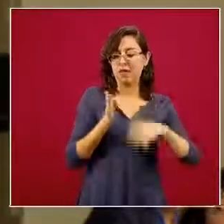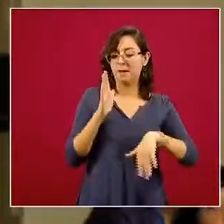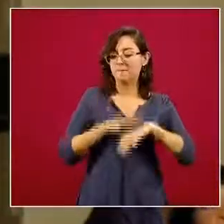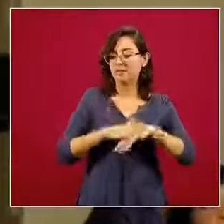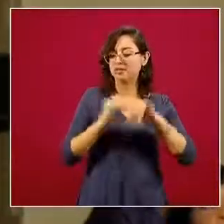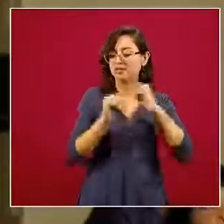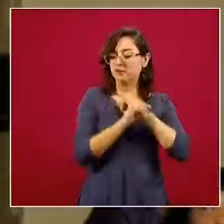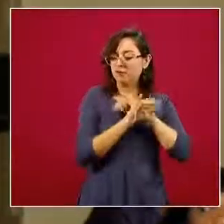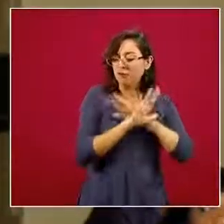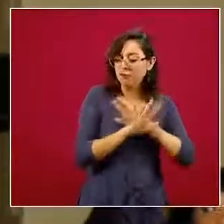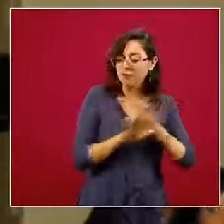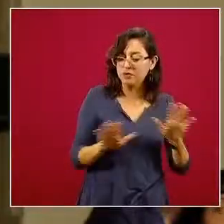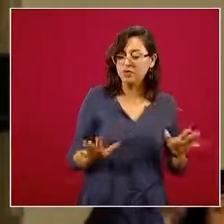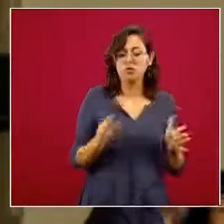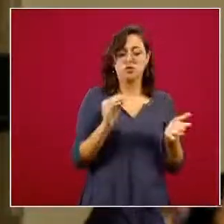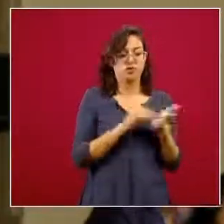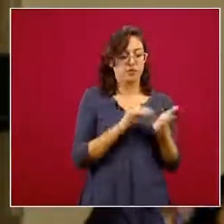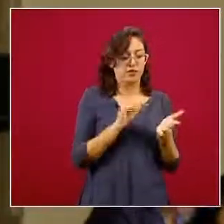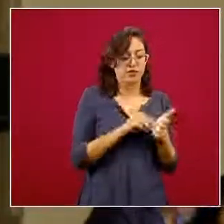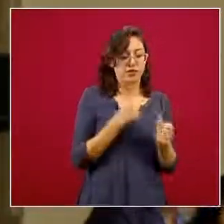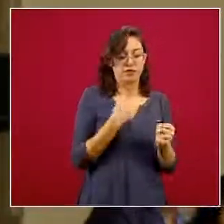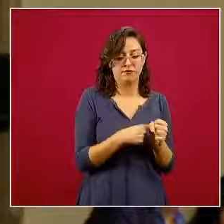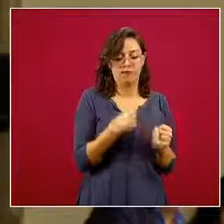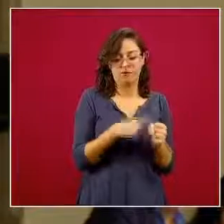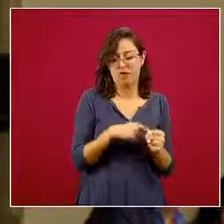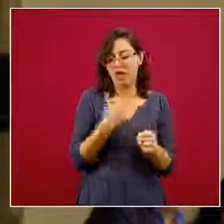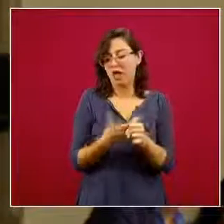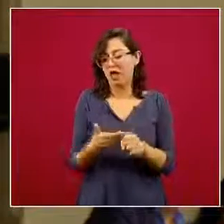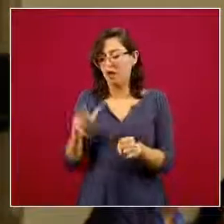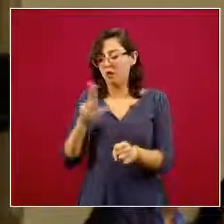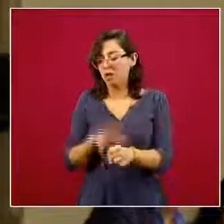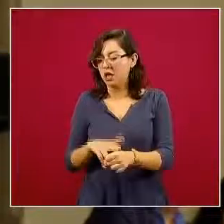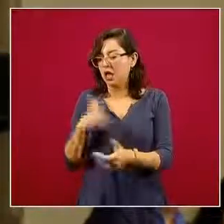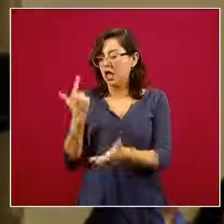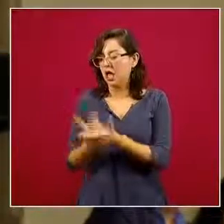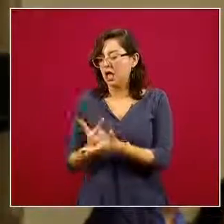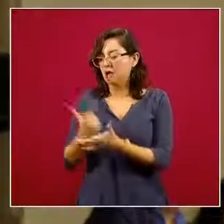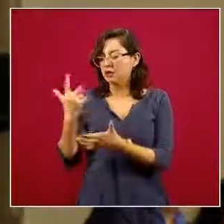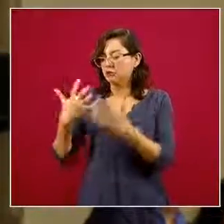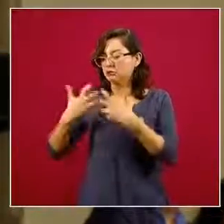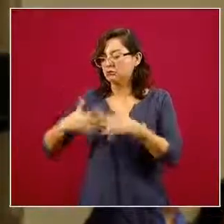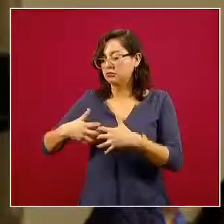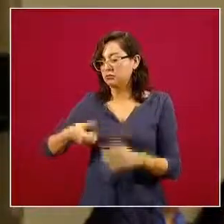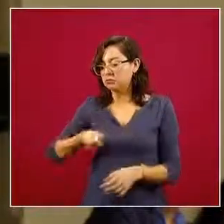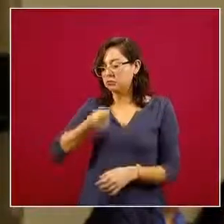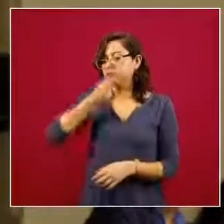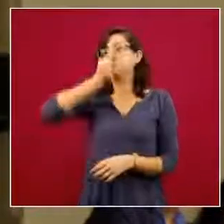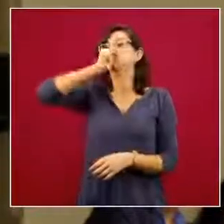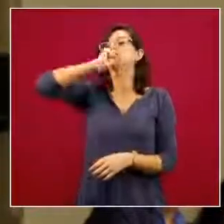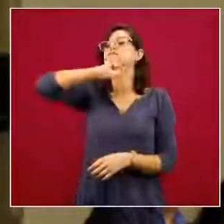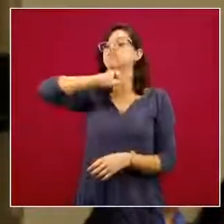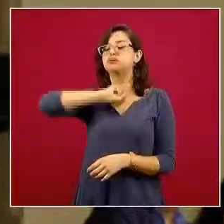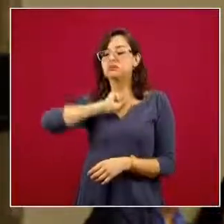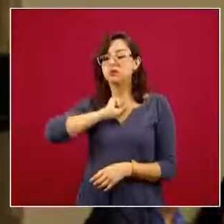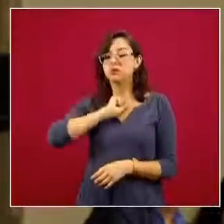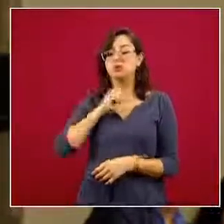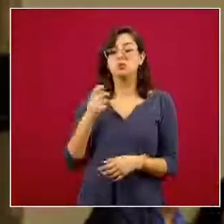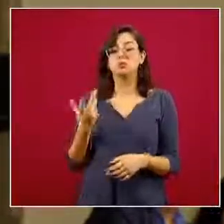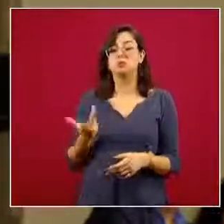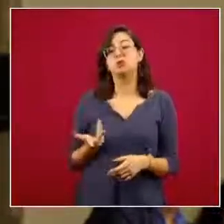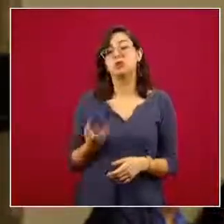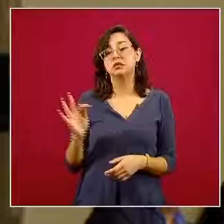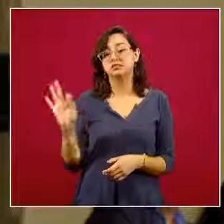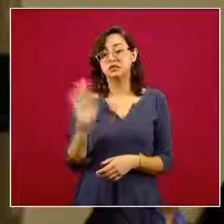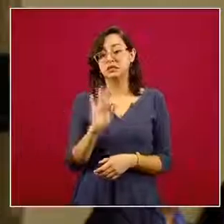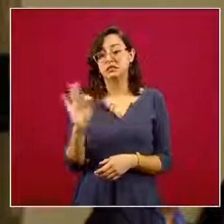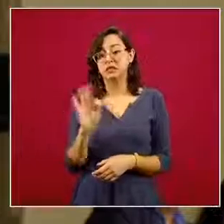de personas hospitalizadas y de cuadros graves con intubación invasiva. Quiero creer que es porque